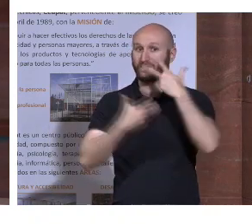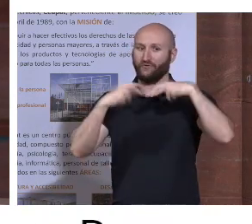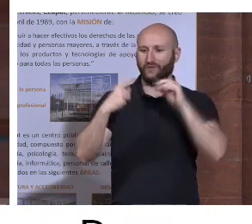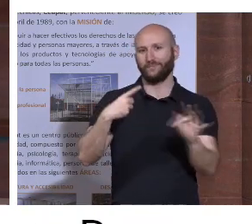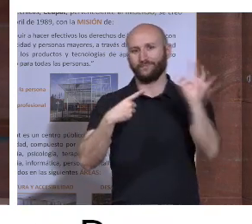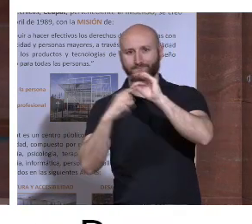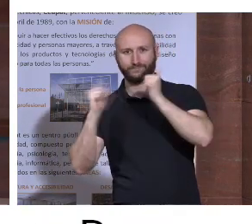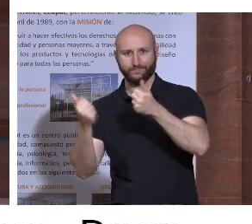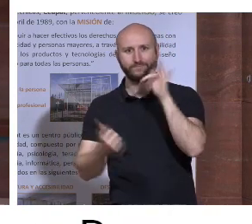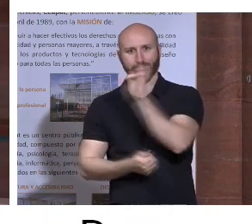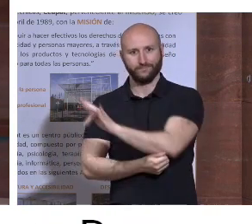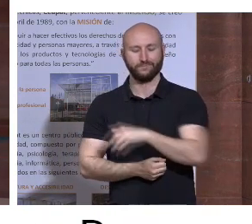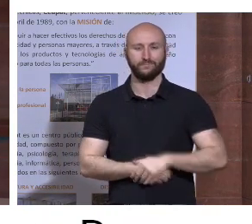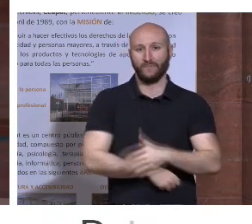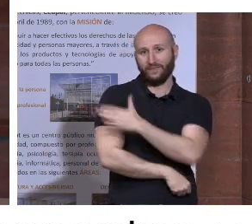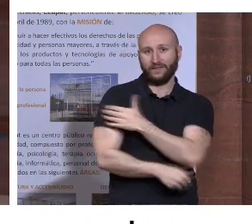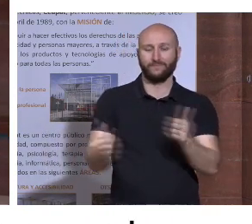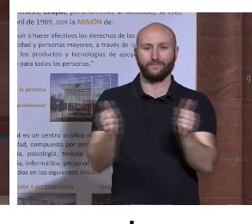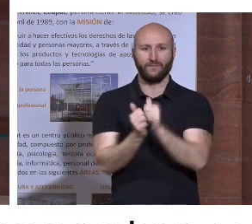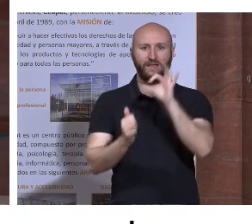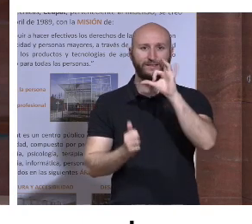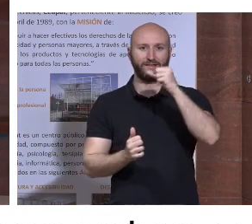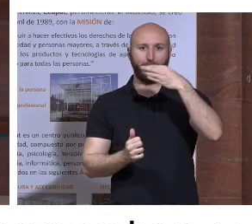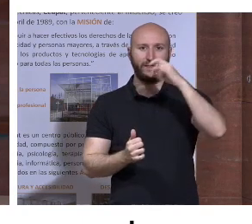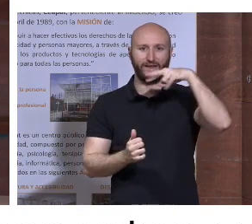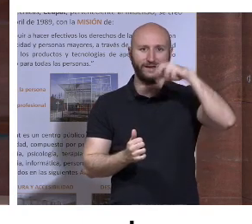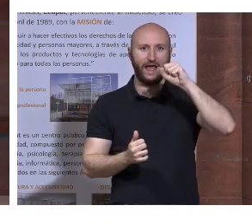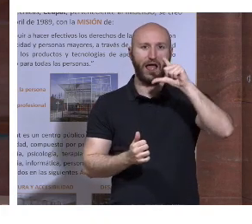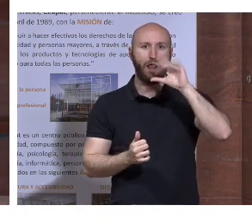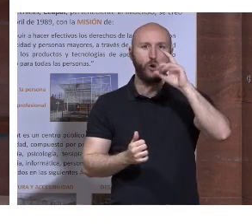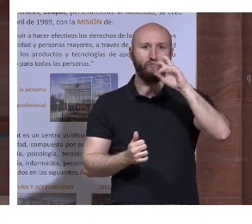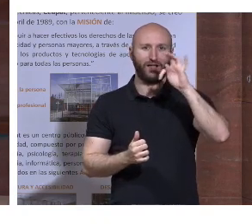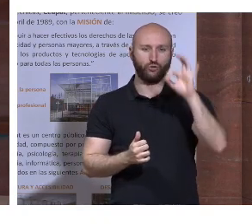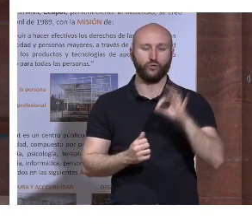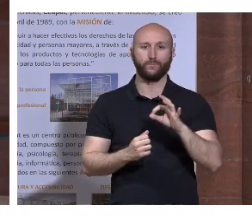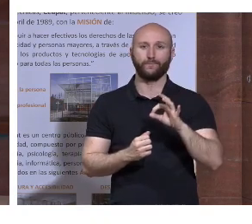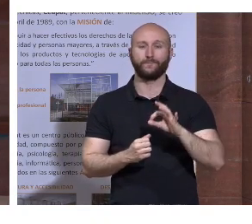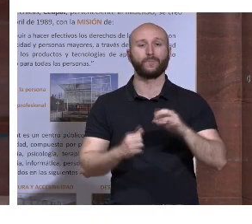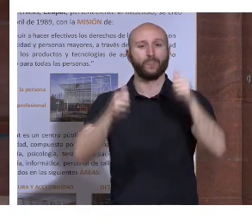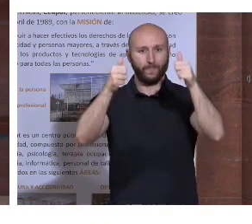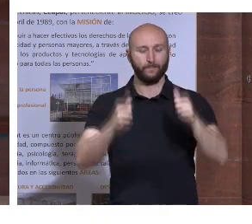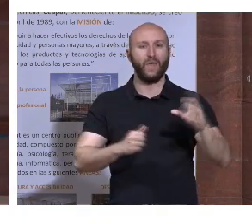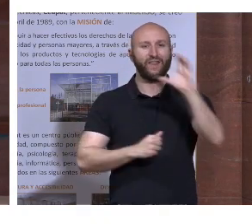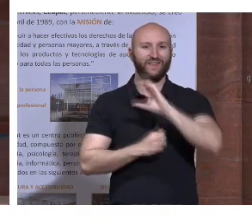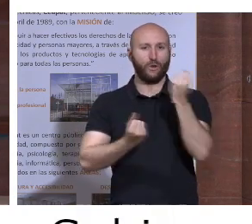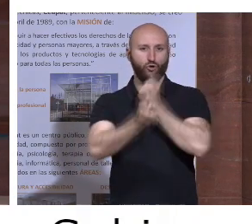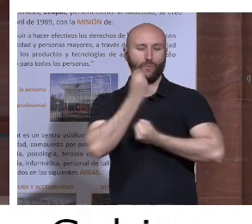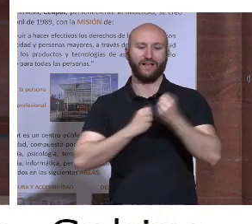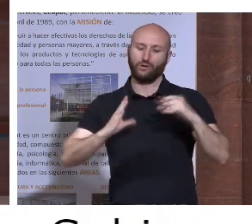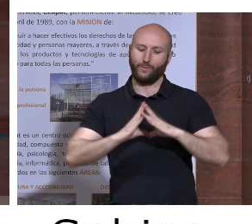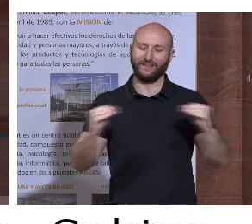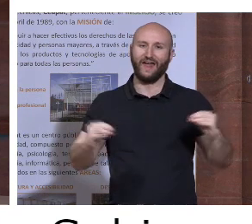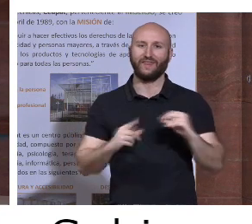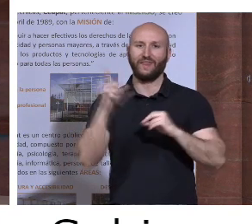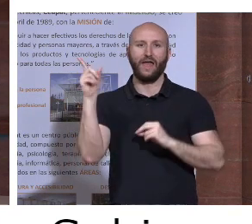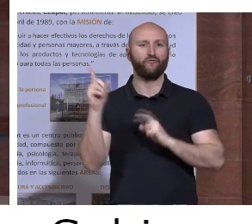palabra. A mi derecha está Sabina Lobato. Sabina es licenciada en Ciencias Económicas por la Universidad de